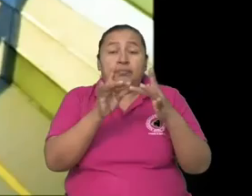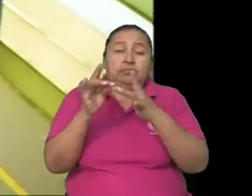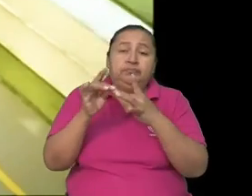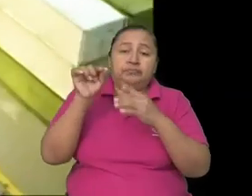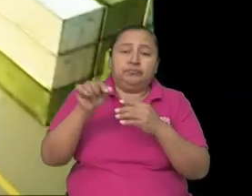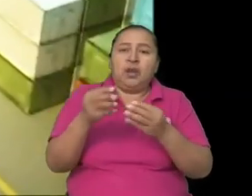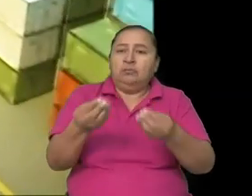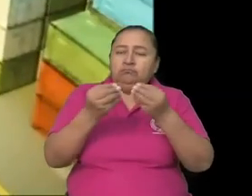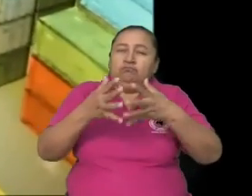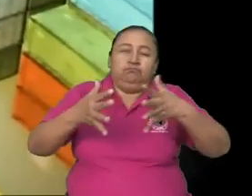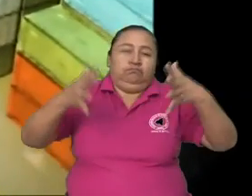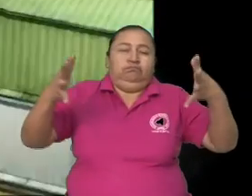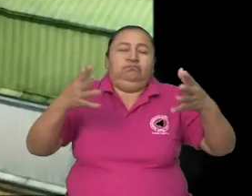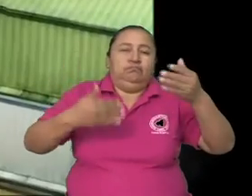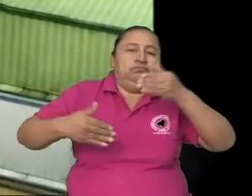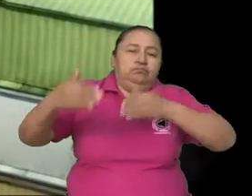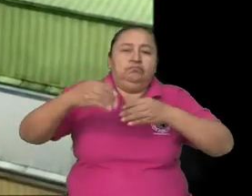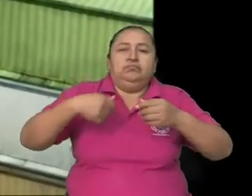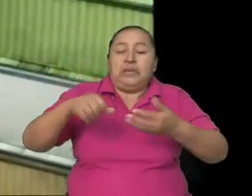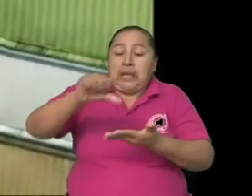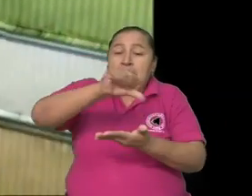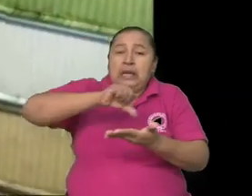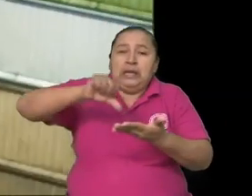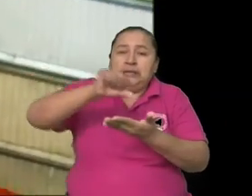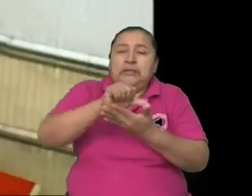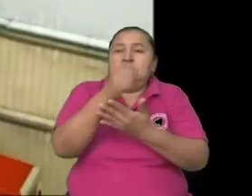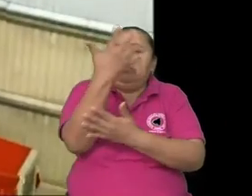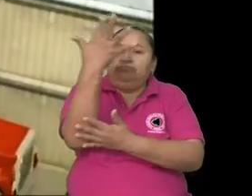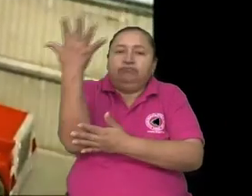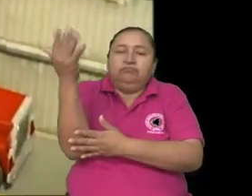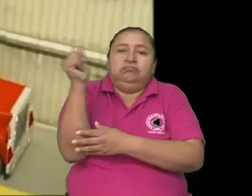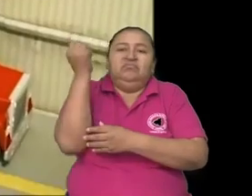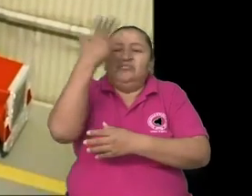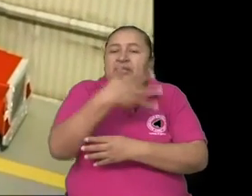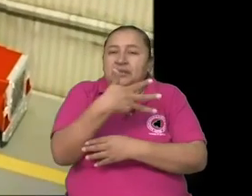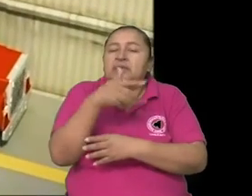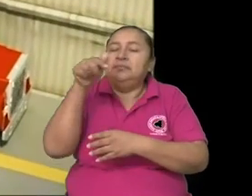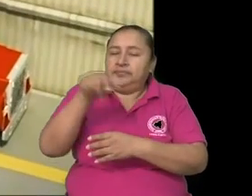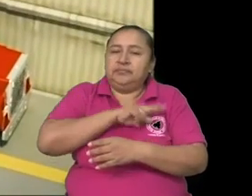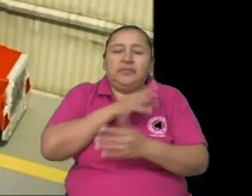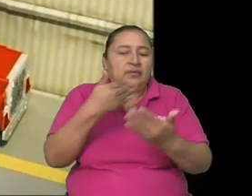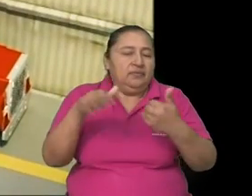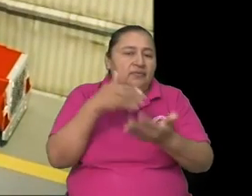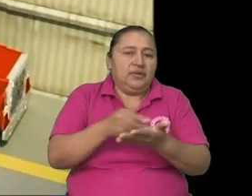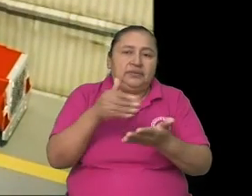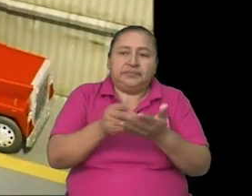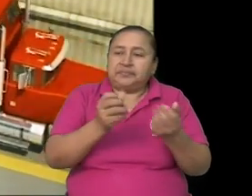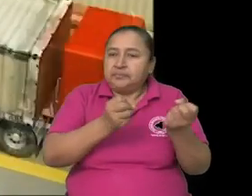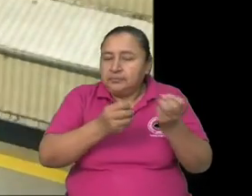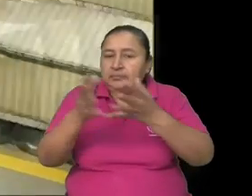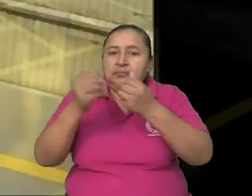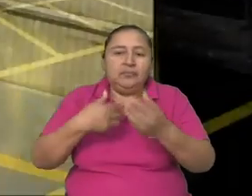el volumen más grande de la producción de aceite de palma africana, pues que eso va a facilitar lo que es